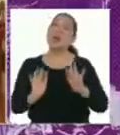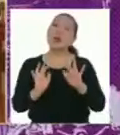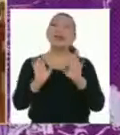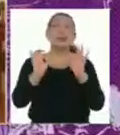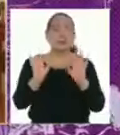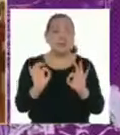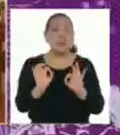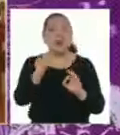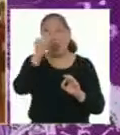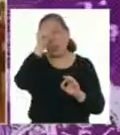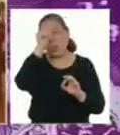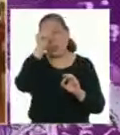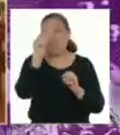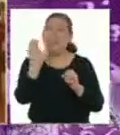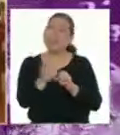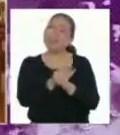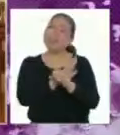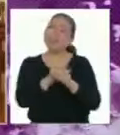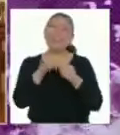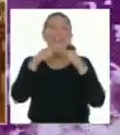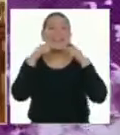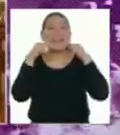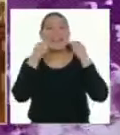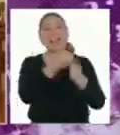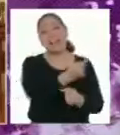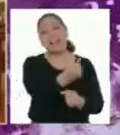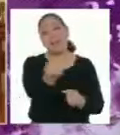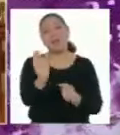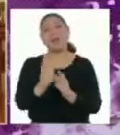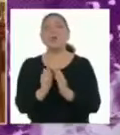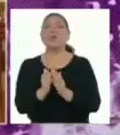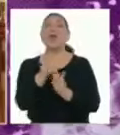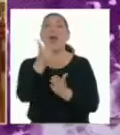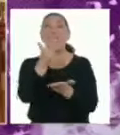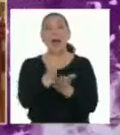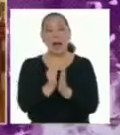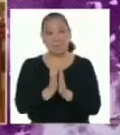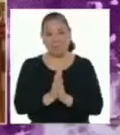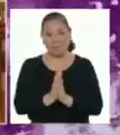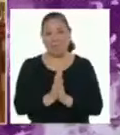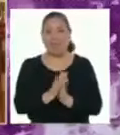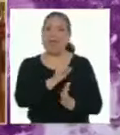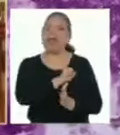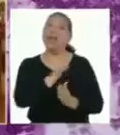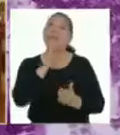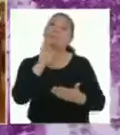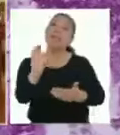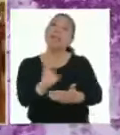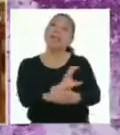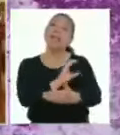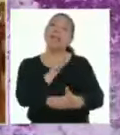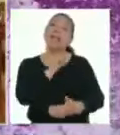les permita un domingo lleno de plenitud y de alegría. Amén. Cantemos al Señor de los